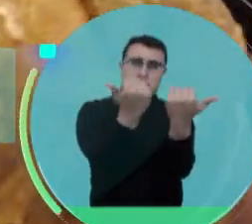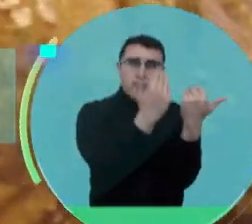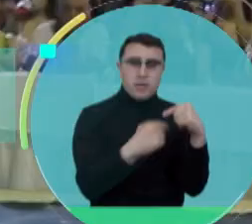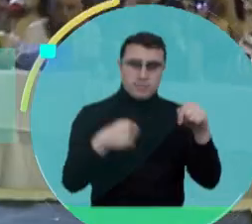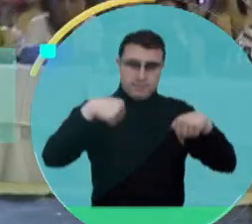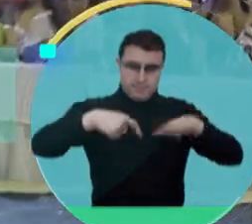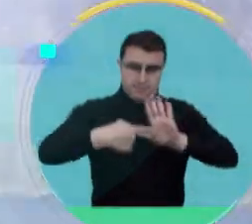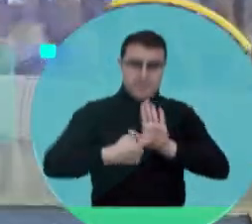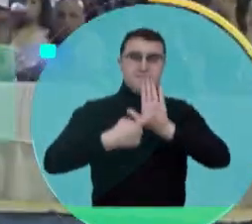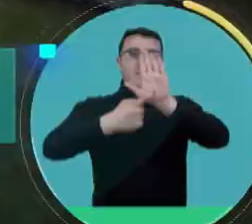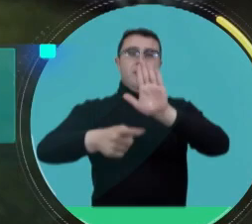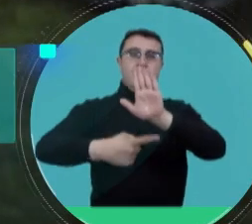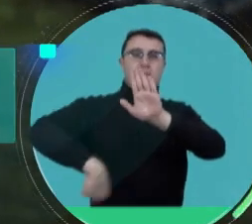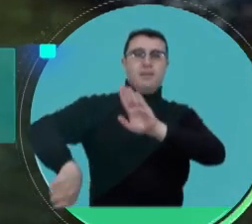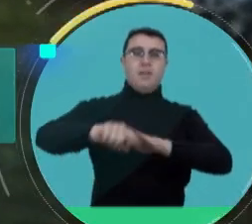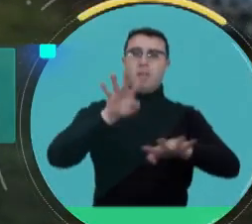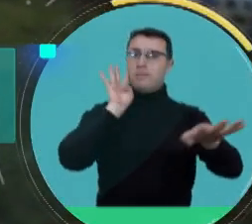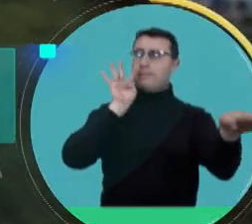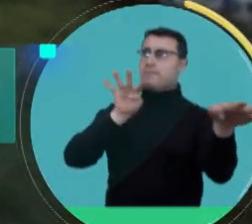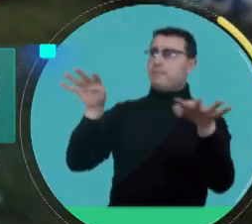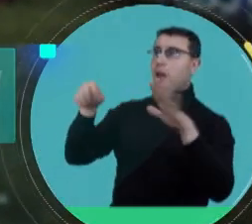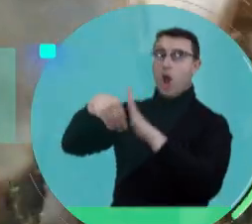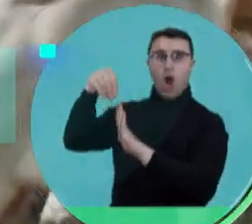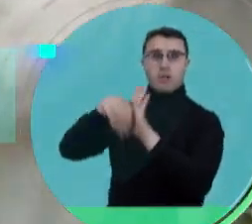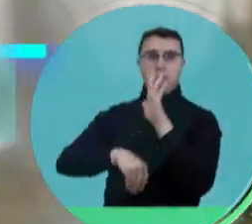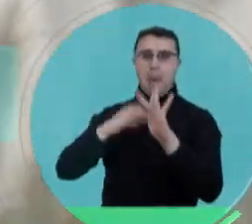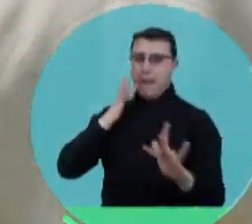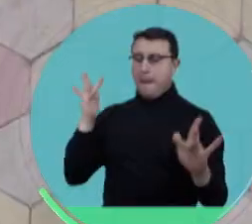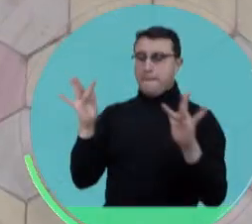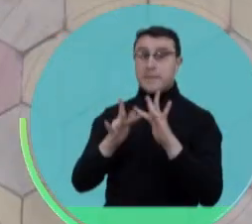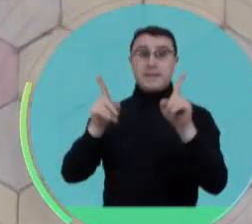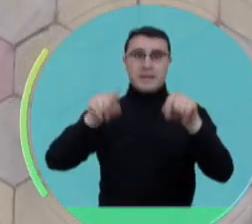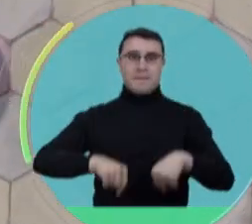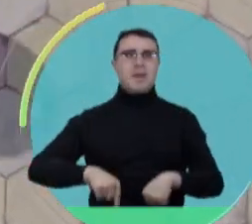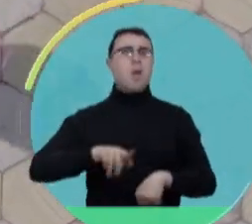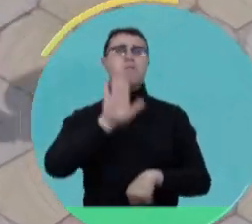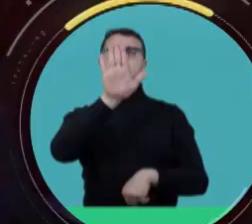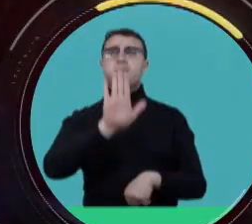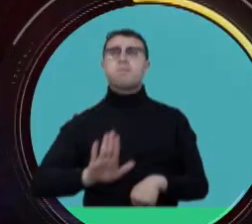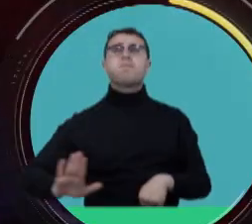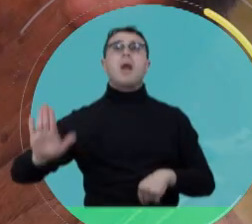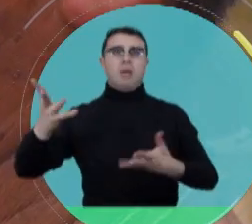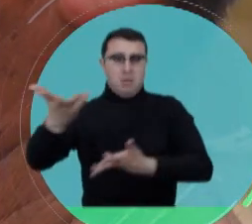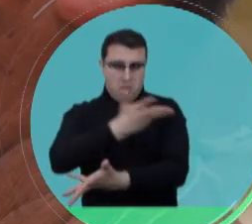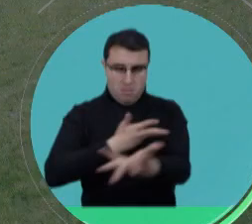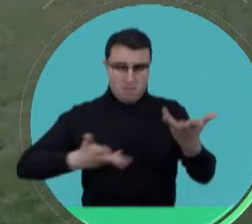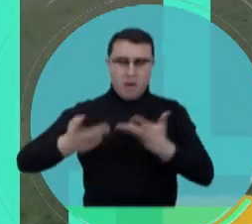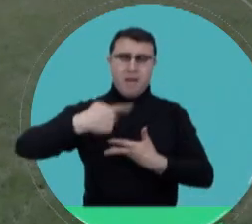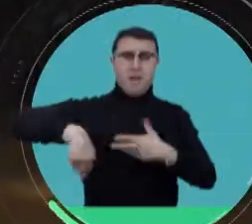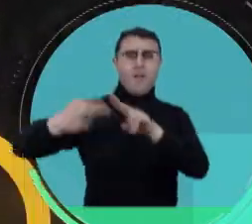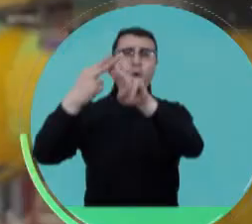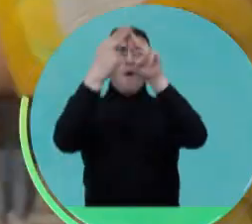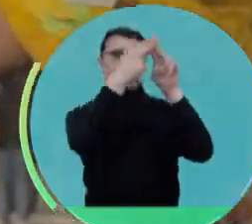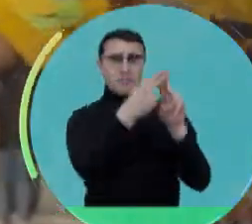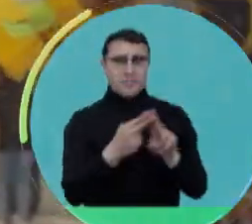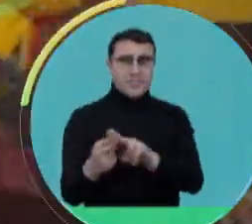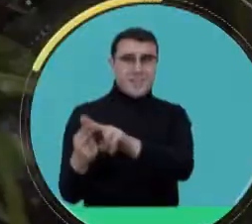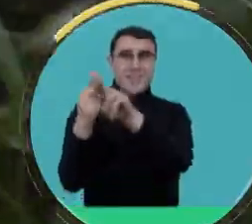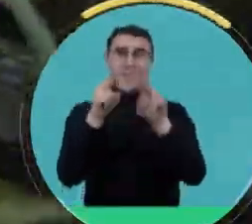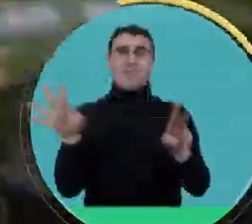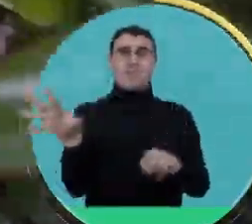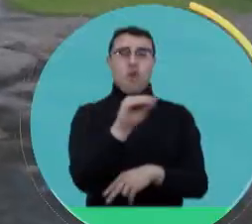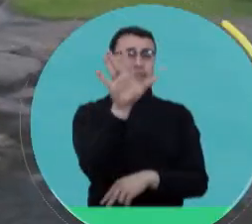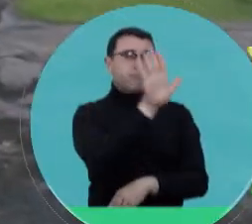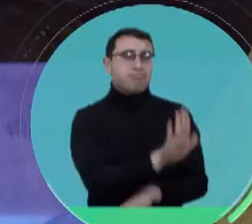de encuentro un lugar en donde se reflejen en los contenidos pero donde también puedan conocerse entre las regiones en donde podamos vamos a hablar